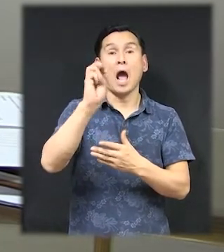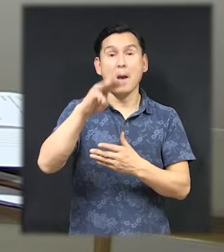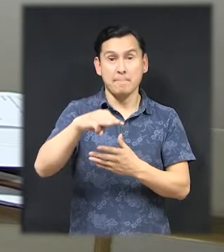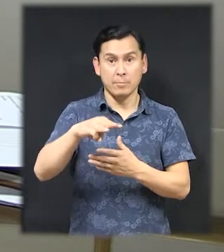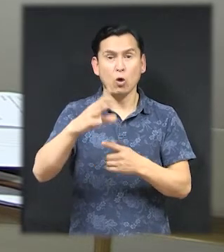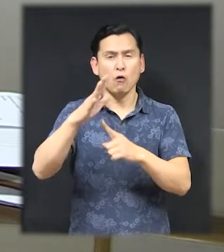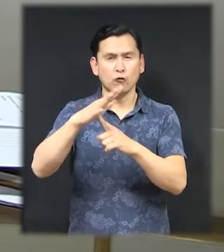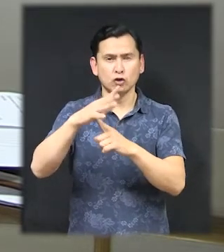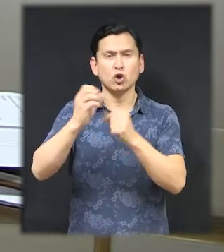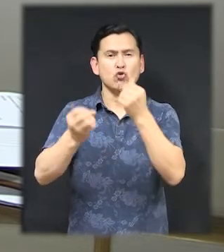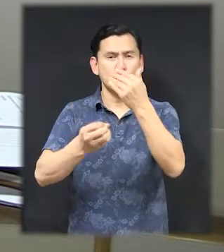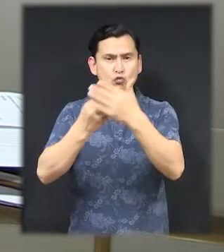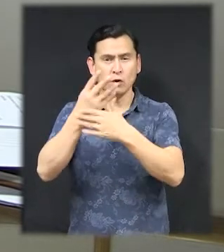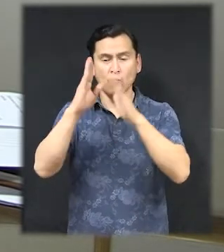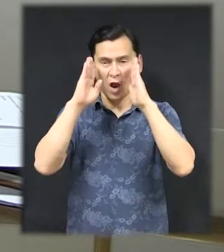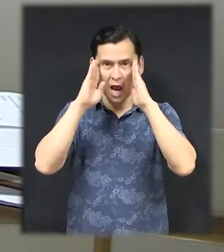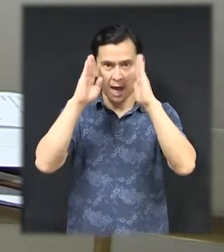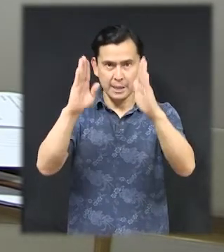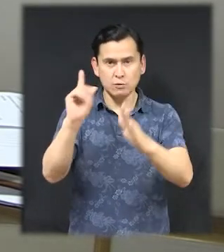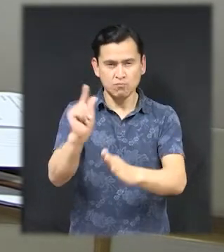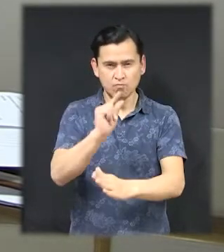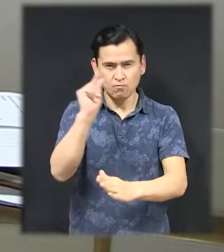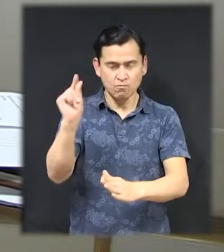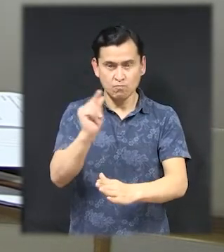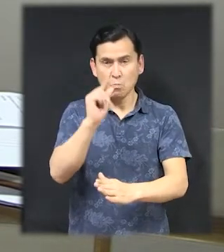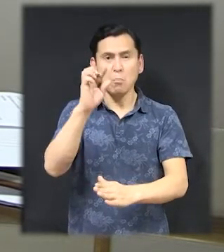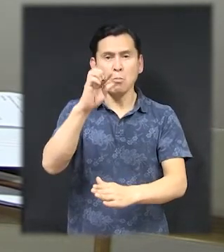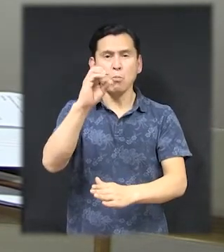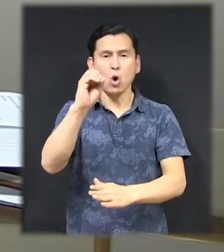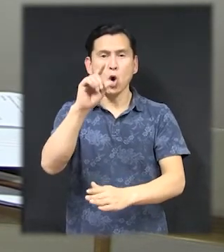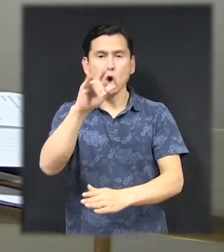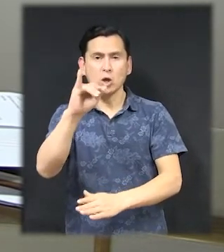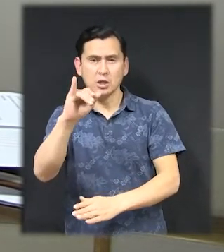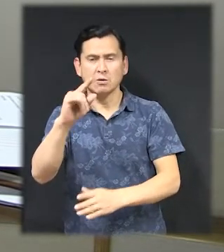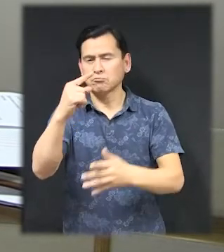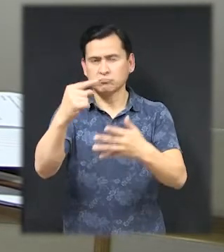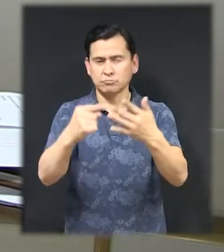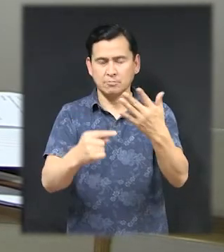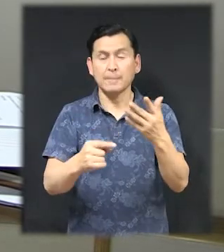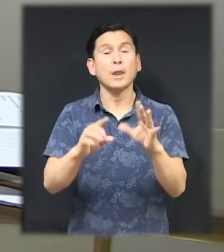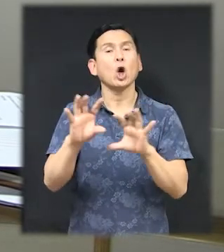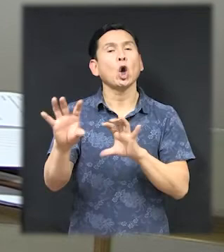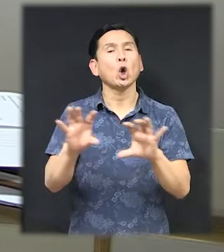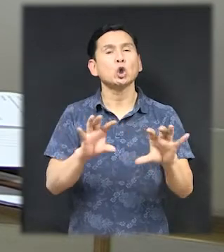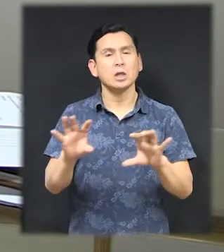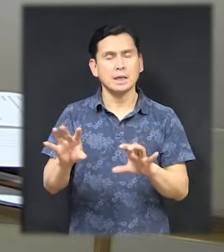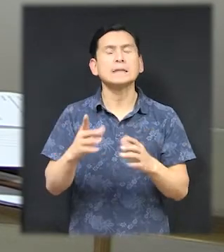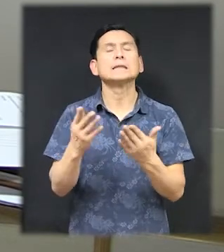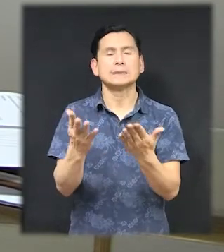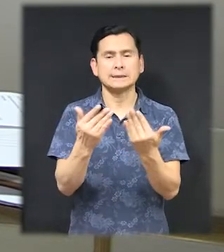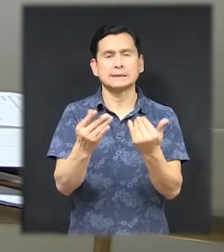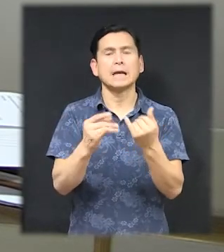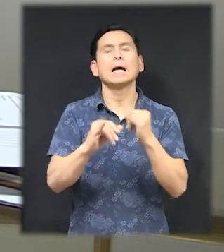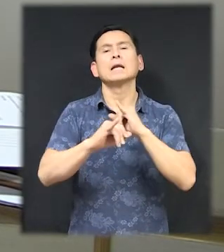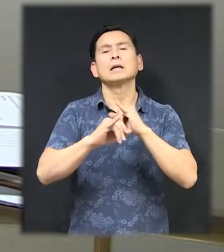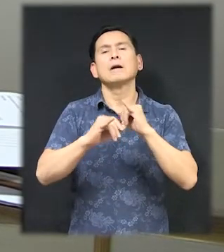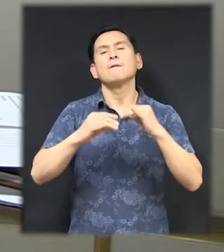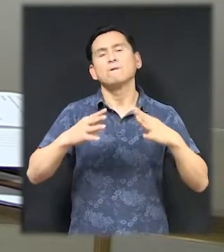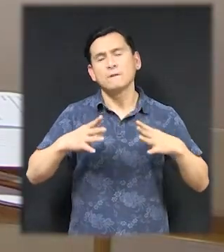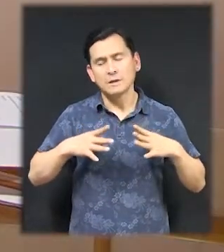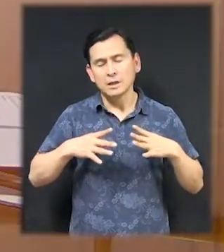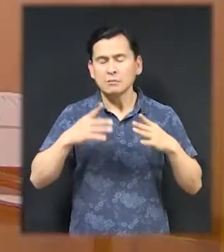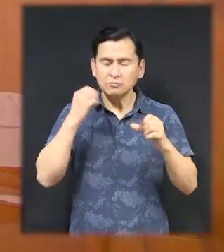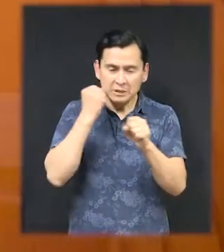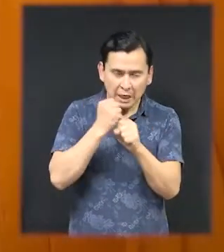Un elemento fundamental en el desarrollo del COVID y que ha implicado cambios fundamentales ha sido